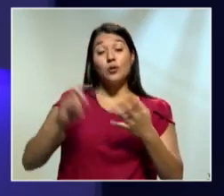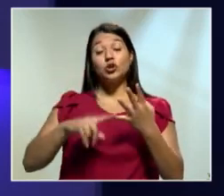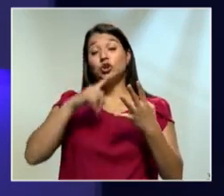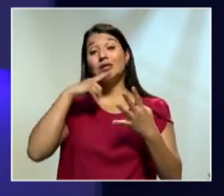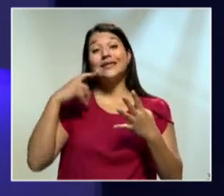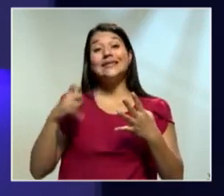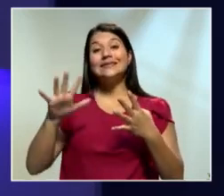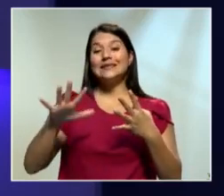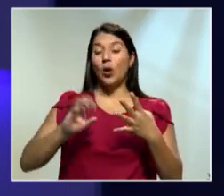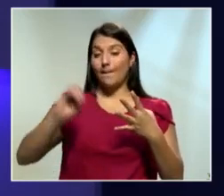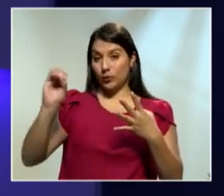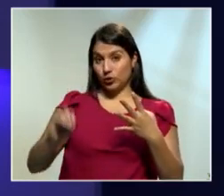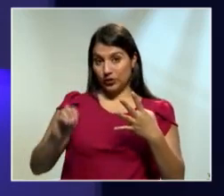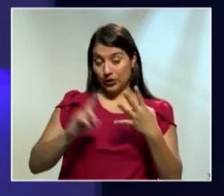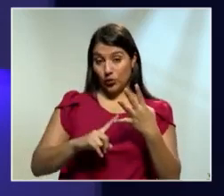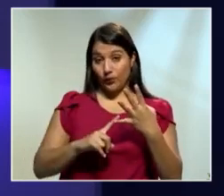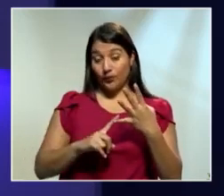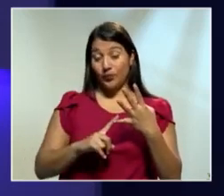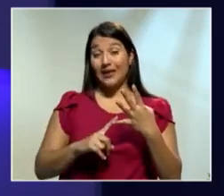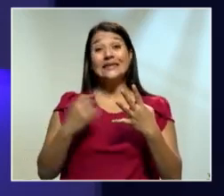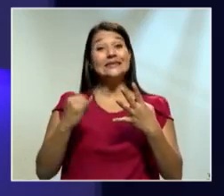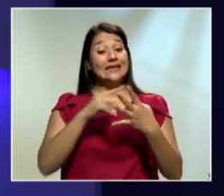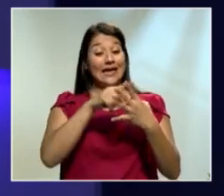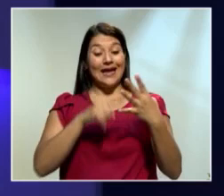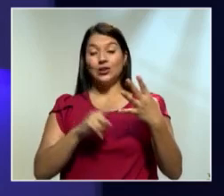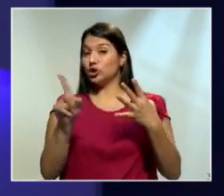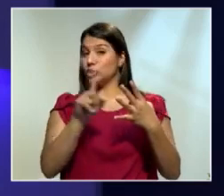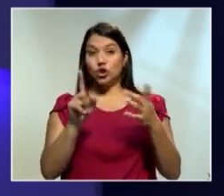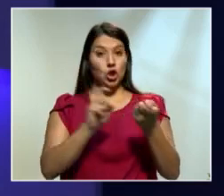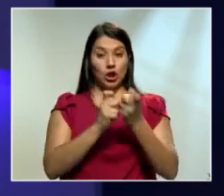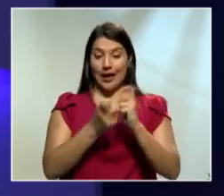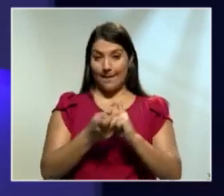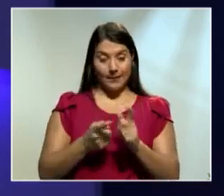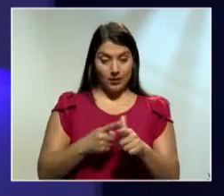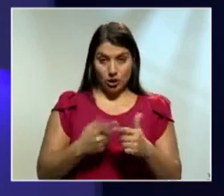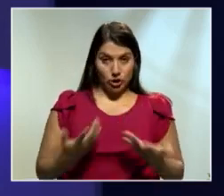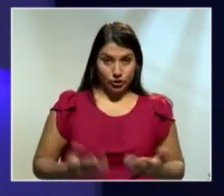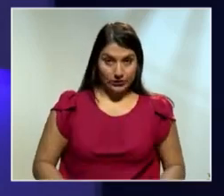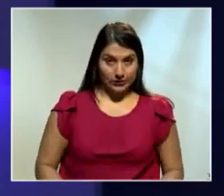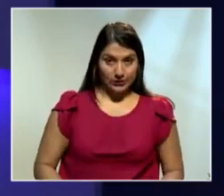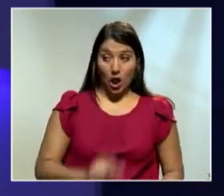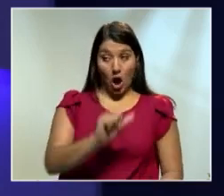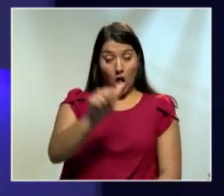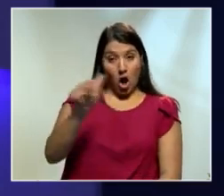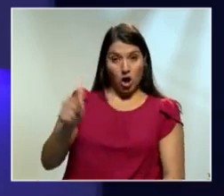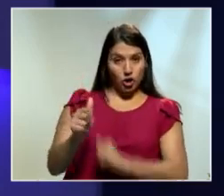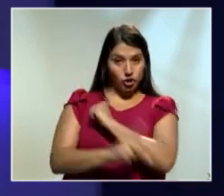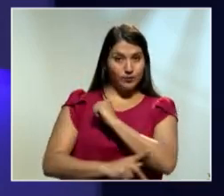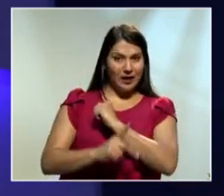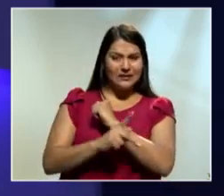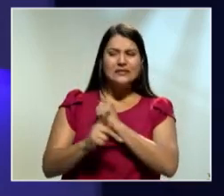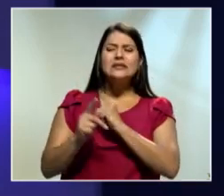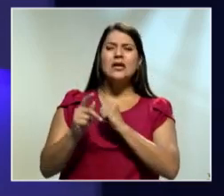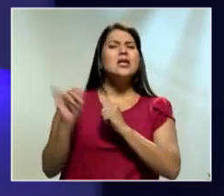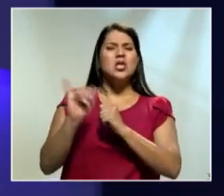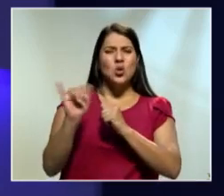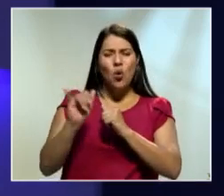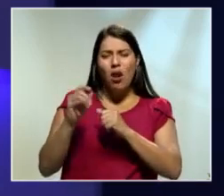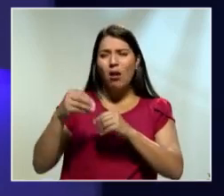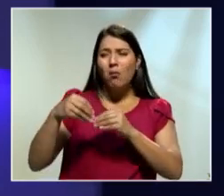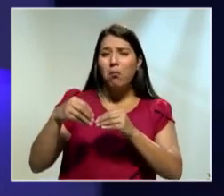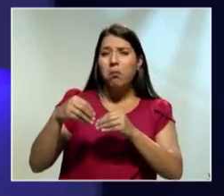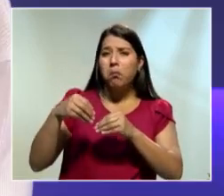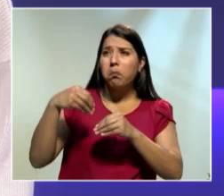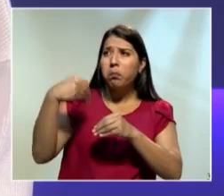el 5%. Si ellos no cambian, de ahí todos los demás vamos en pequeñito pero amarrados a la misma